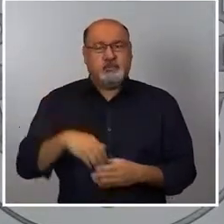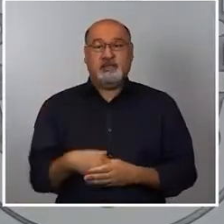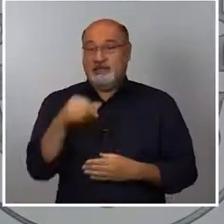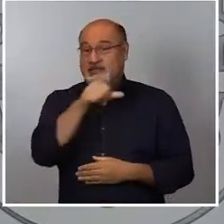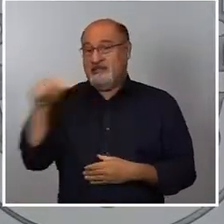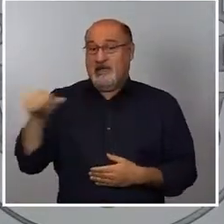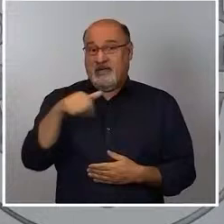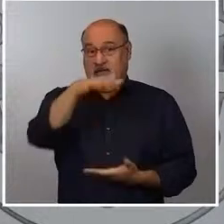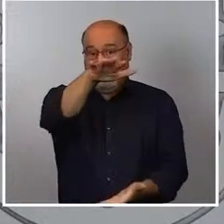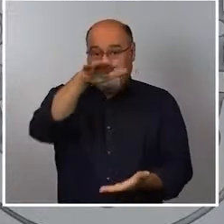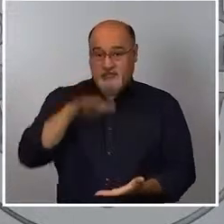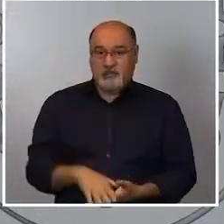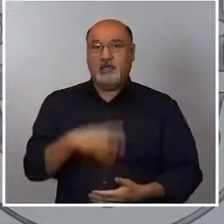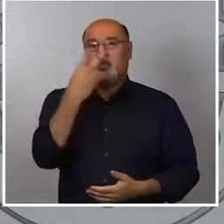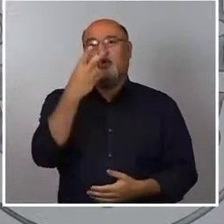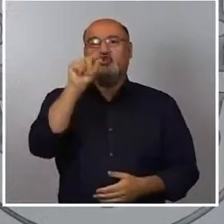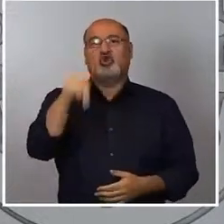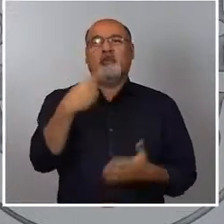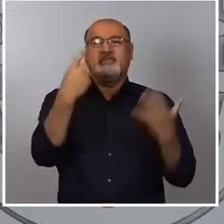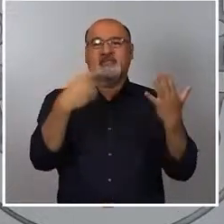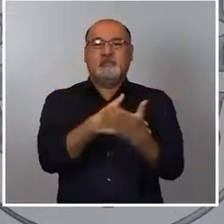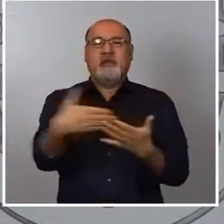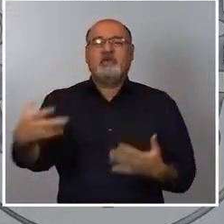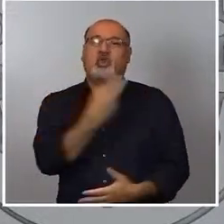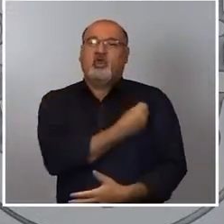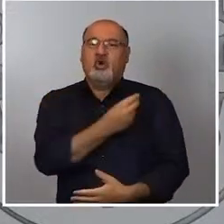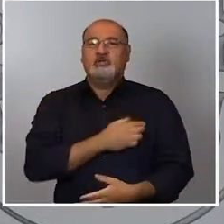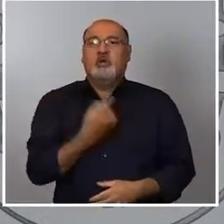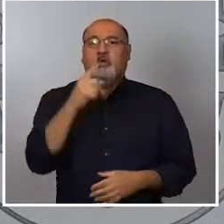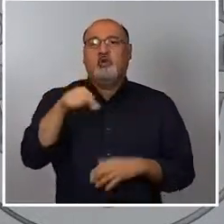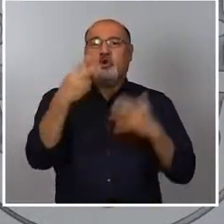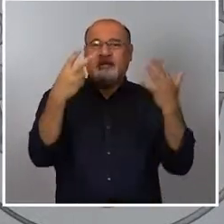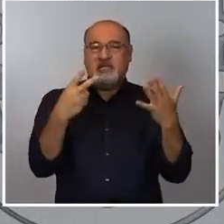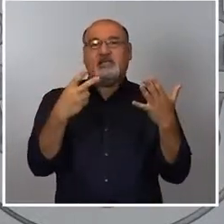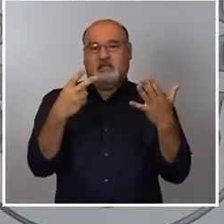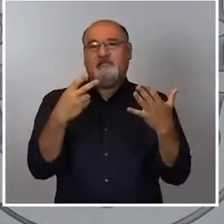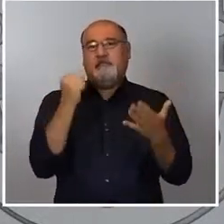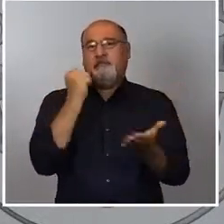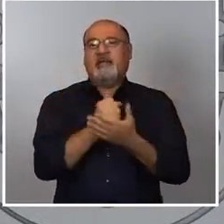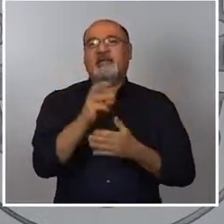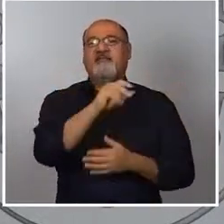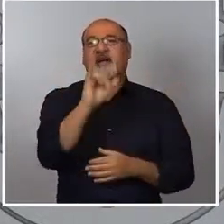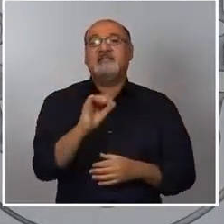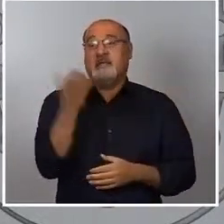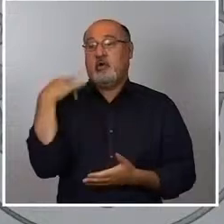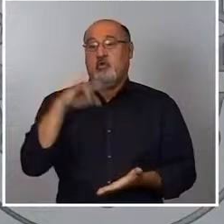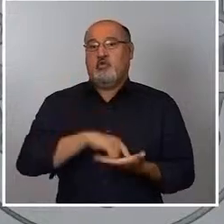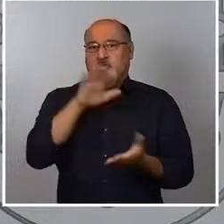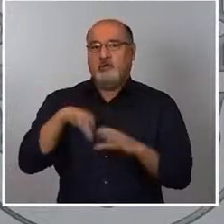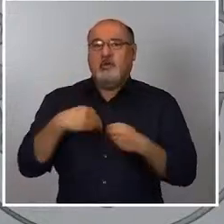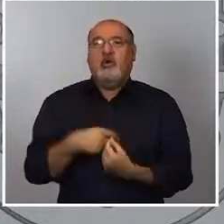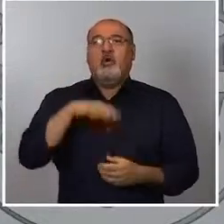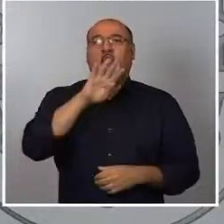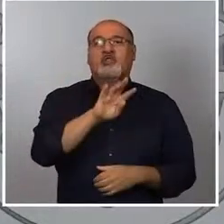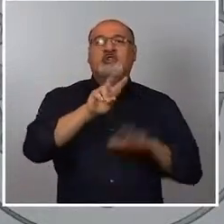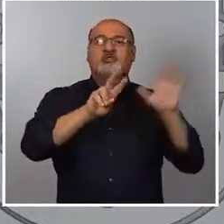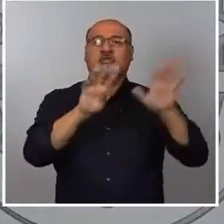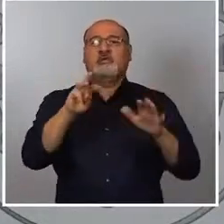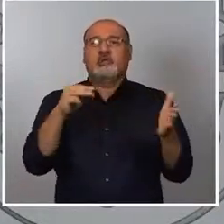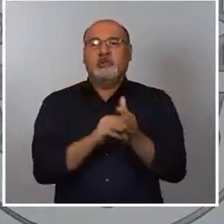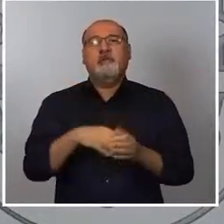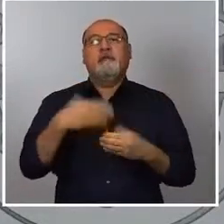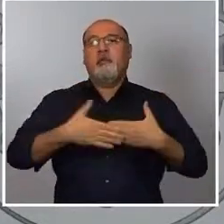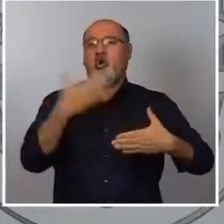torno a 2.6 millones de dosis 1.7 de facer que ya se repartió el lunes 474.000 de moderna que se